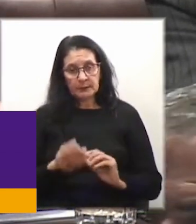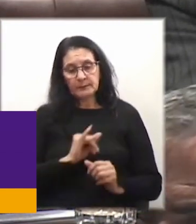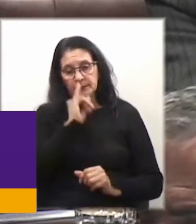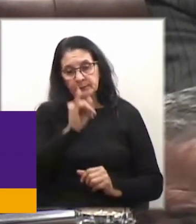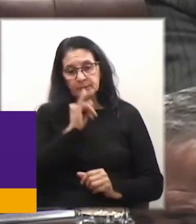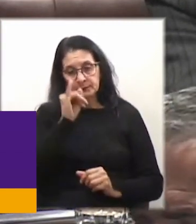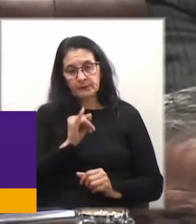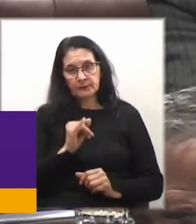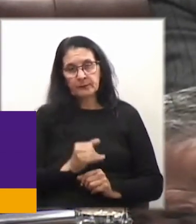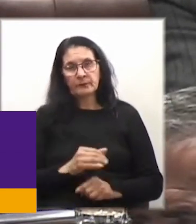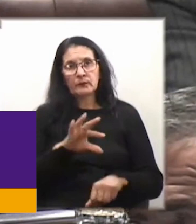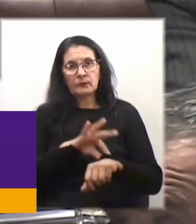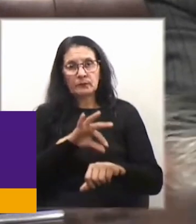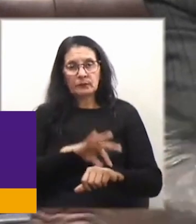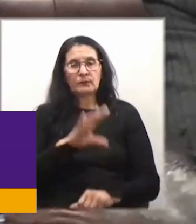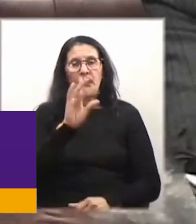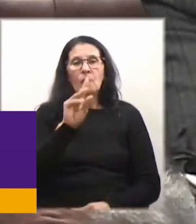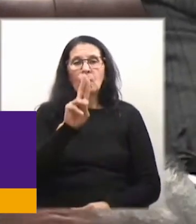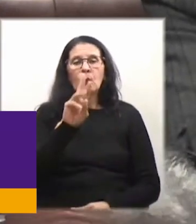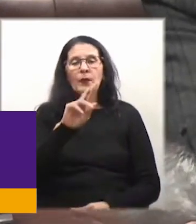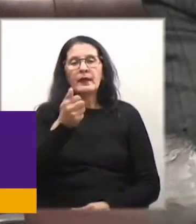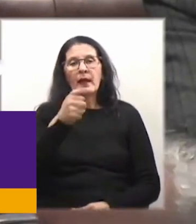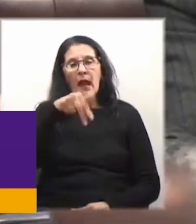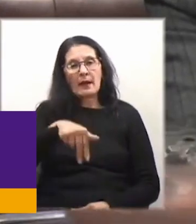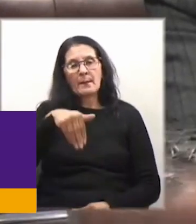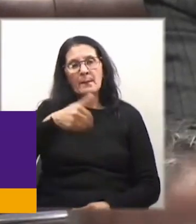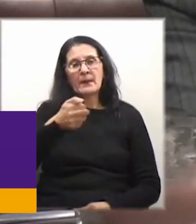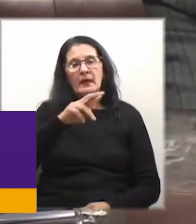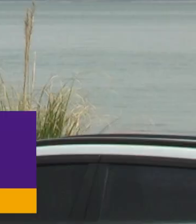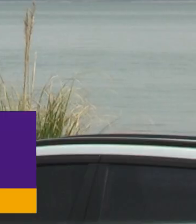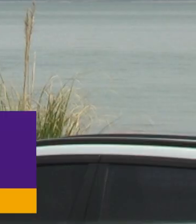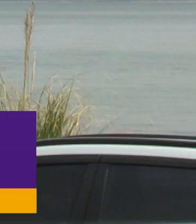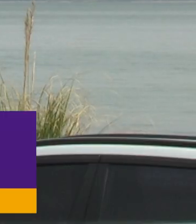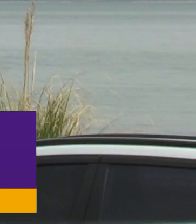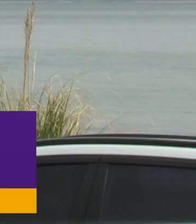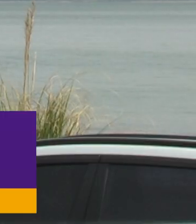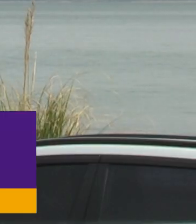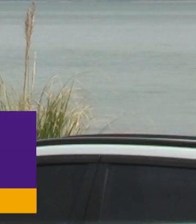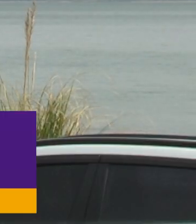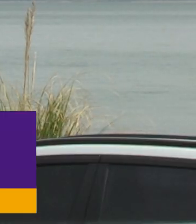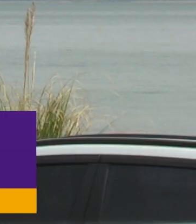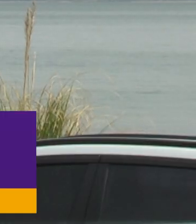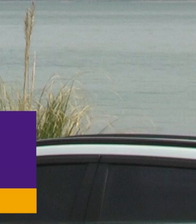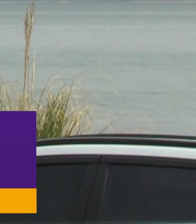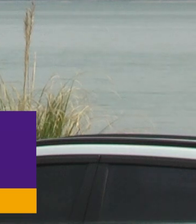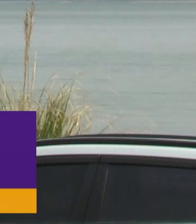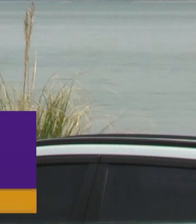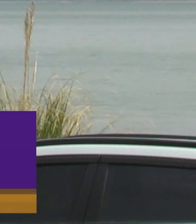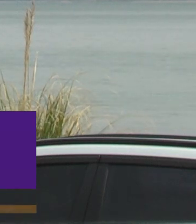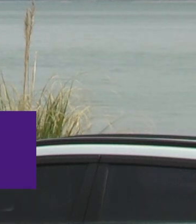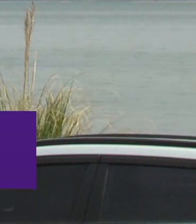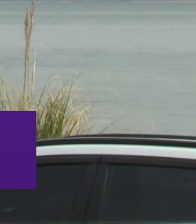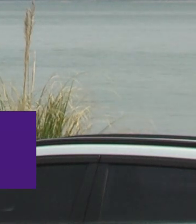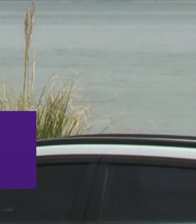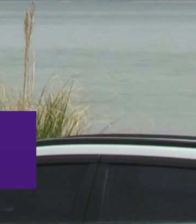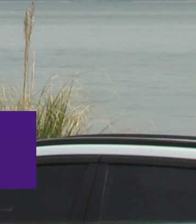tanto tiempo estamos un poco alejados de la realidad de la gente, y nosotros queremos como gobierno resolver un problema que claramente en